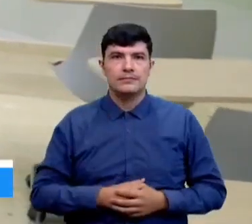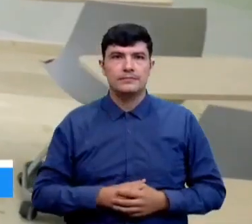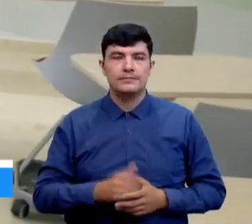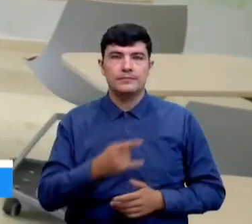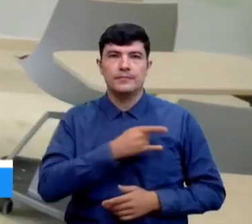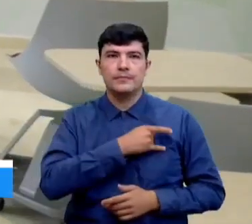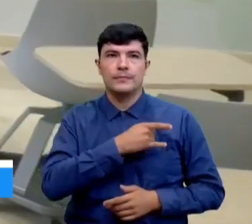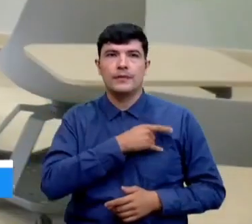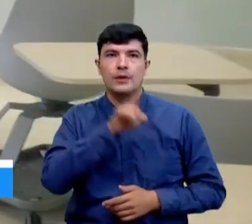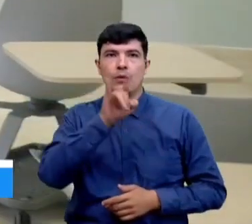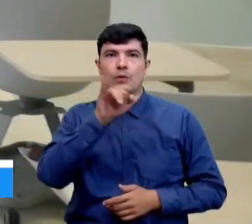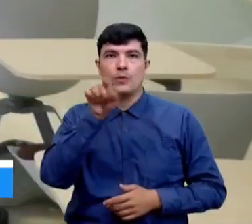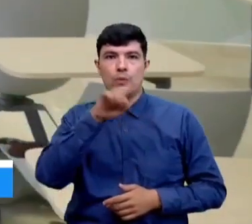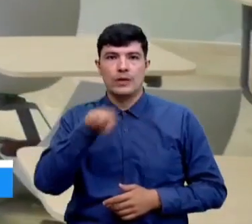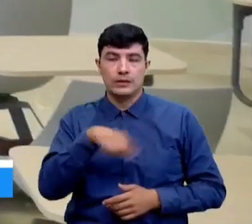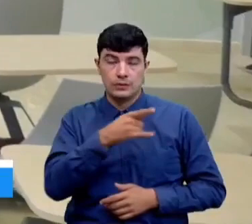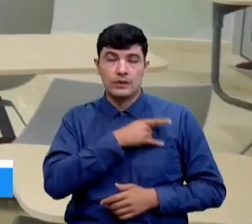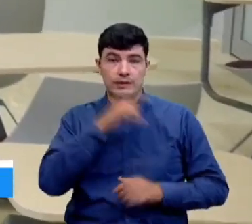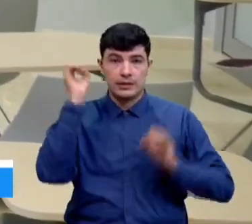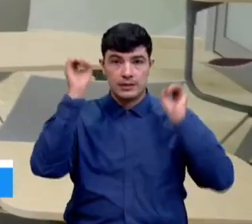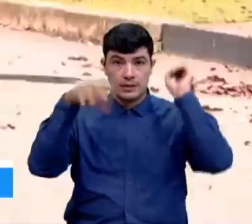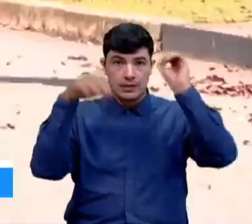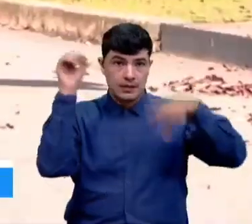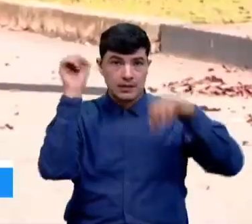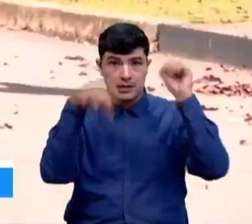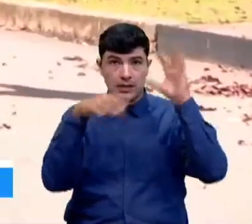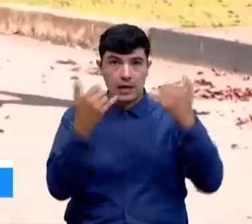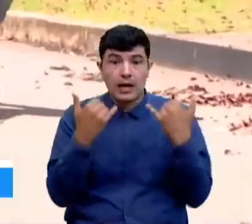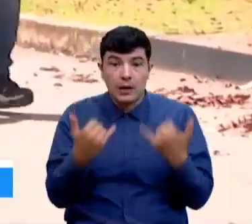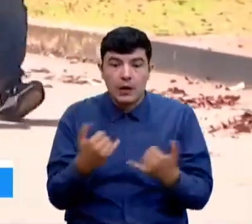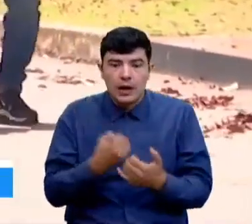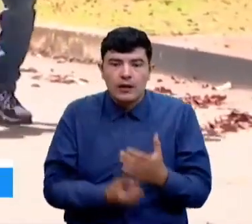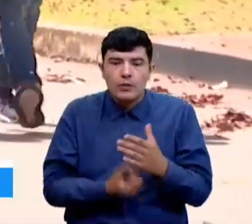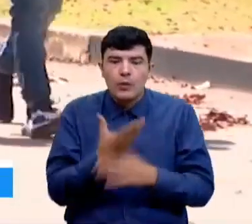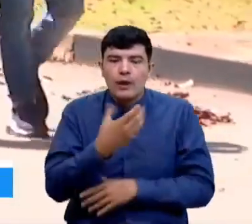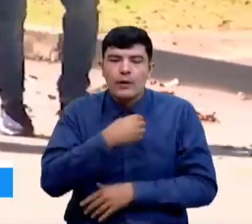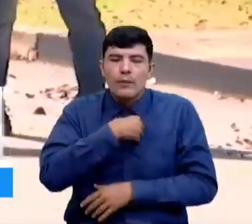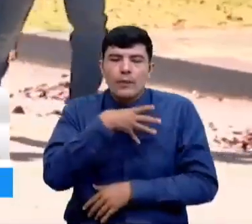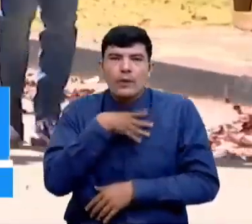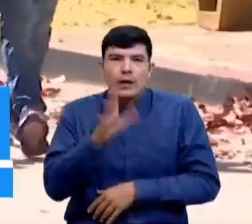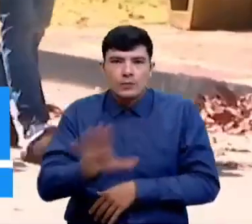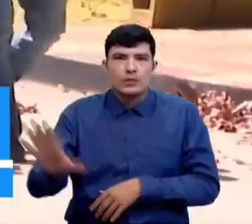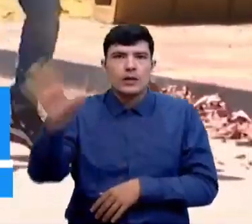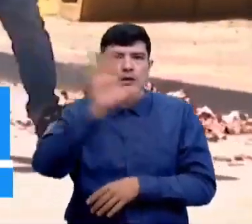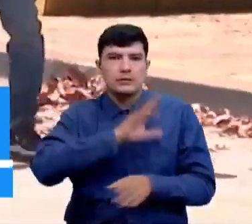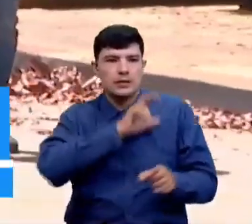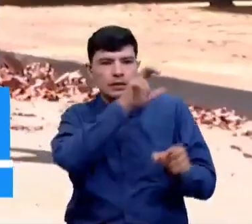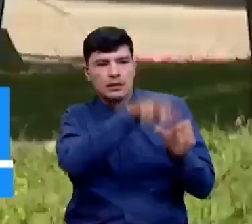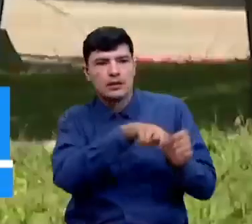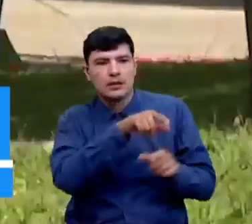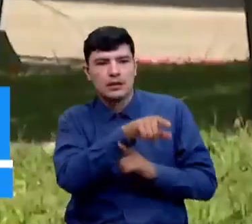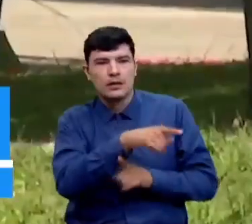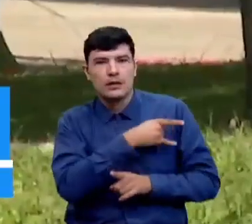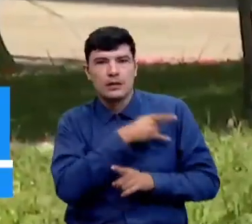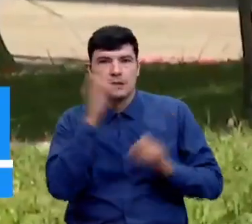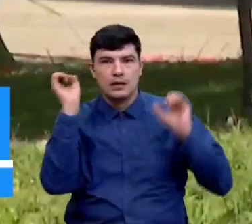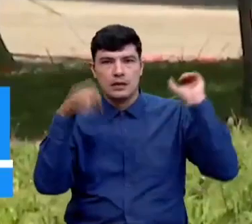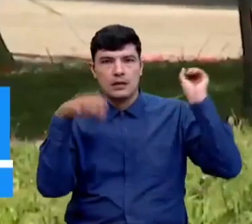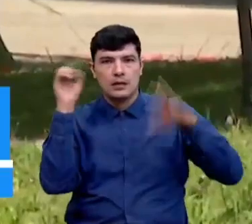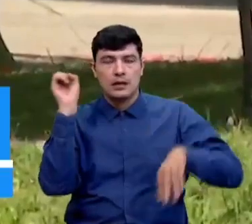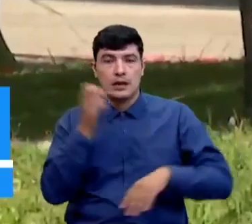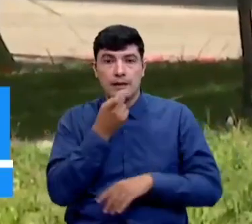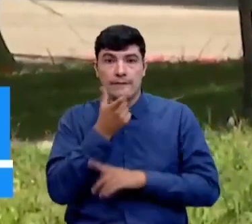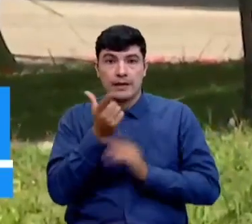La Universidad Industrial de Santander abrió una nueva oportunidad para que los jóvenes se unan a su comunidad, pues facilitará el ingreso